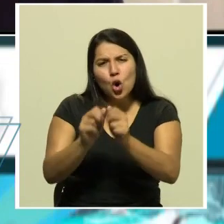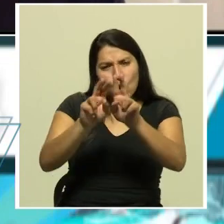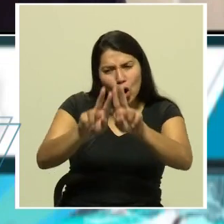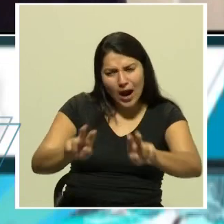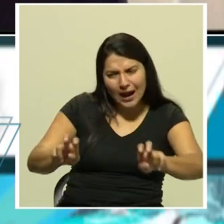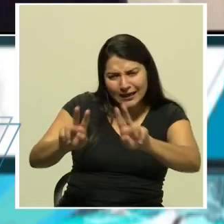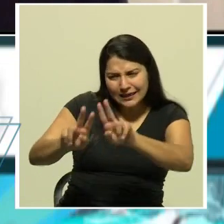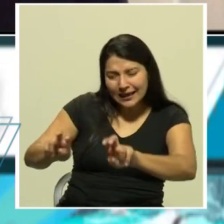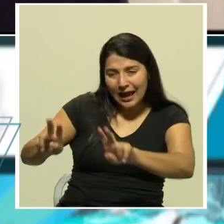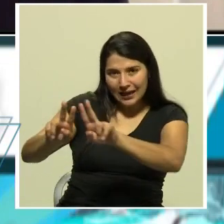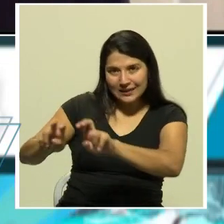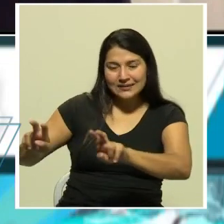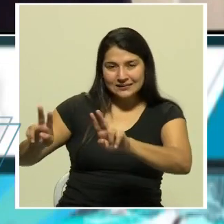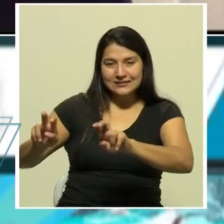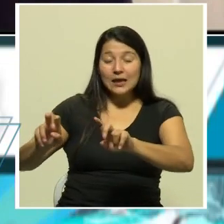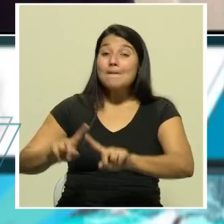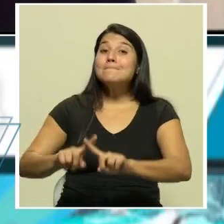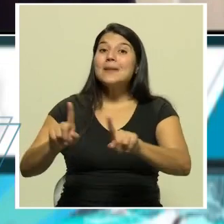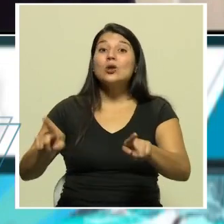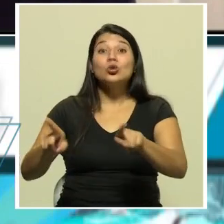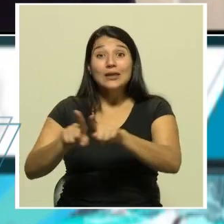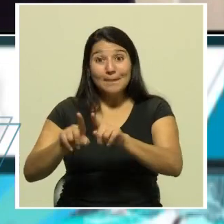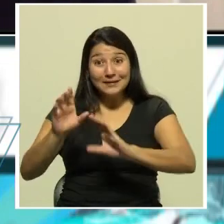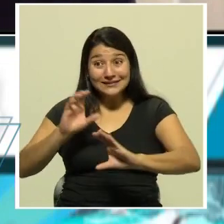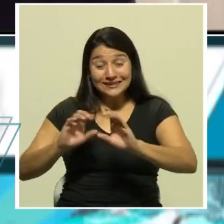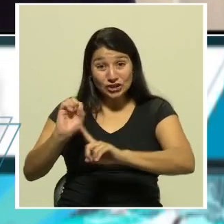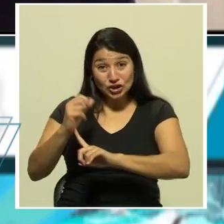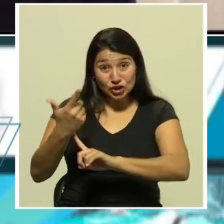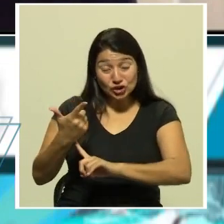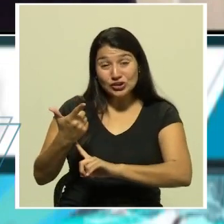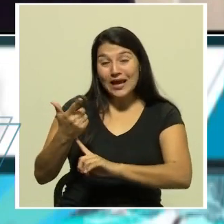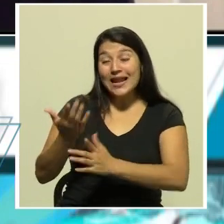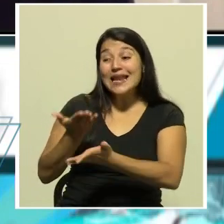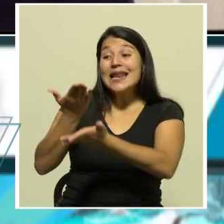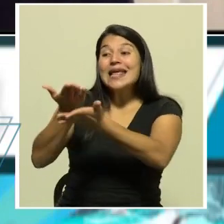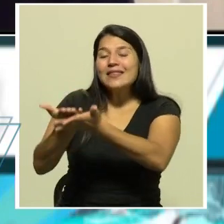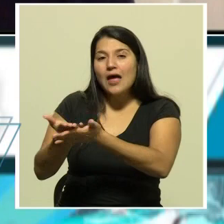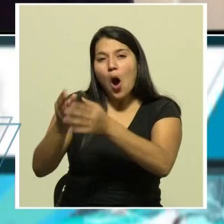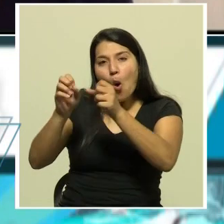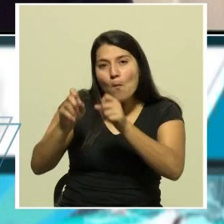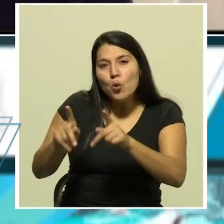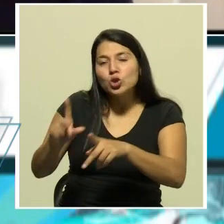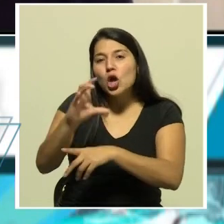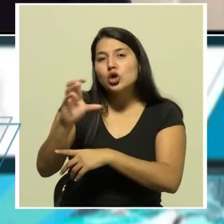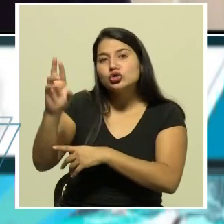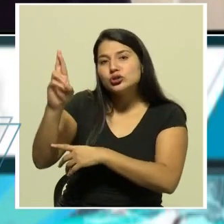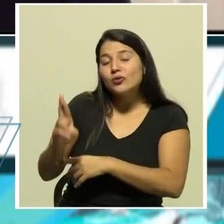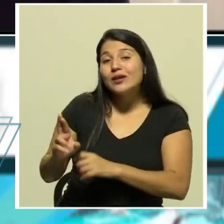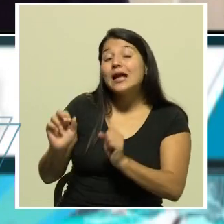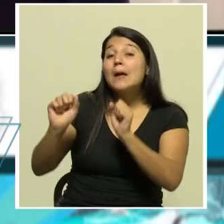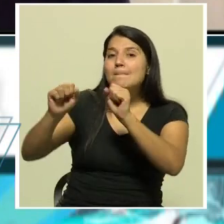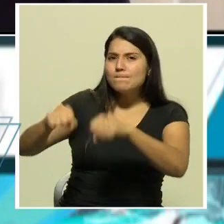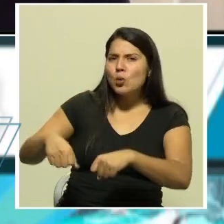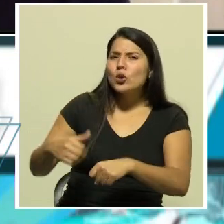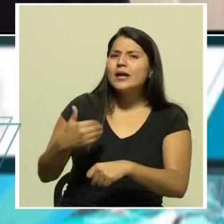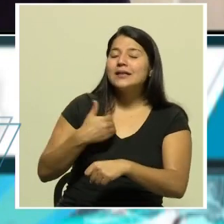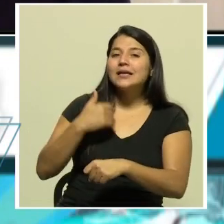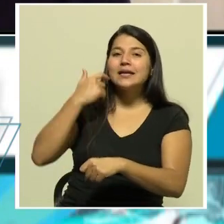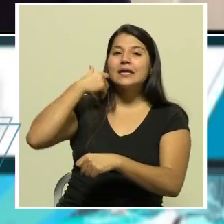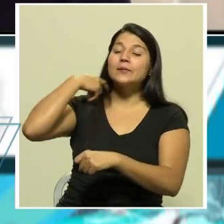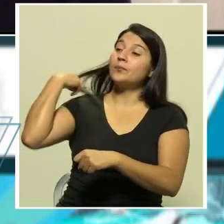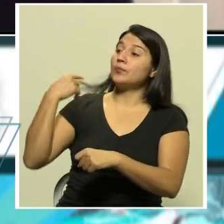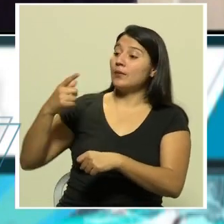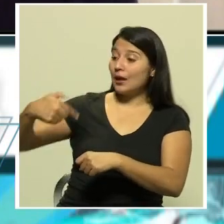cuestión aplicada que hemos conversado, sino la oportunidad que tiene Costa Rica de tener un recurso humano tan bien formado en la dinámica de las